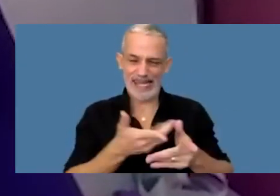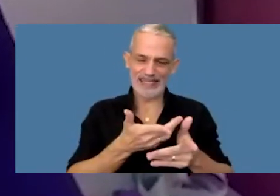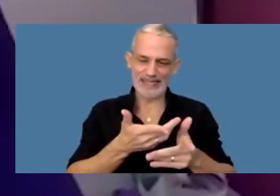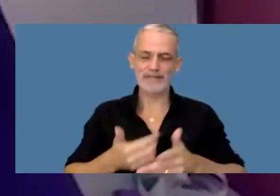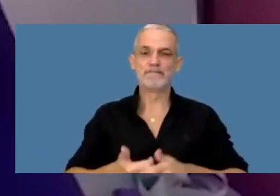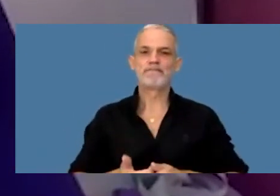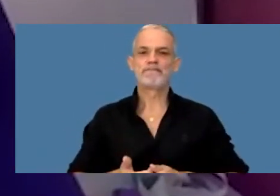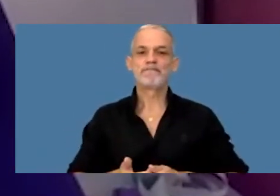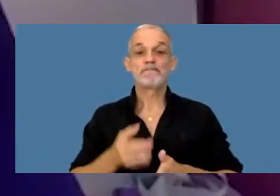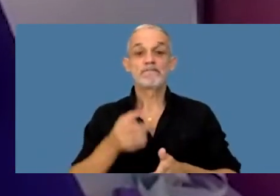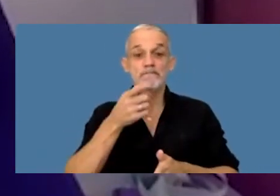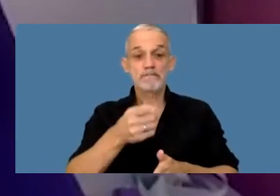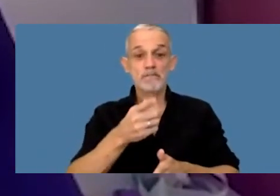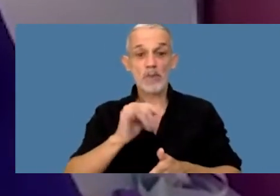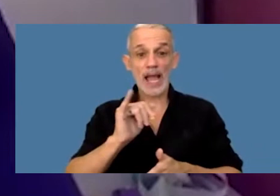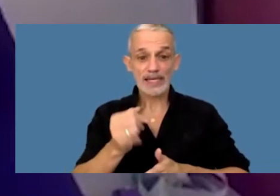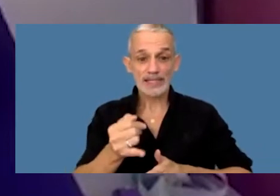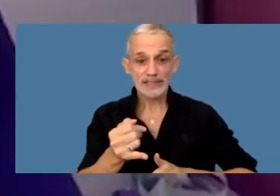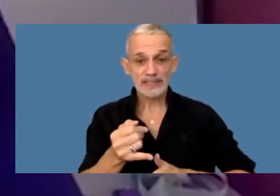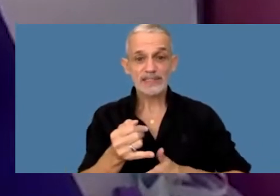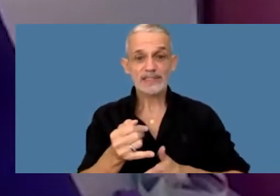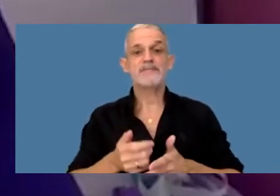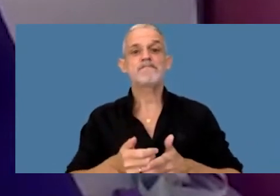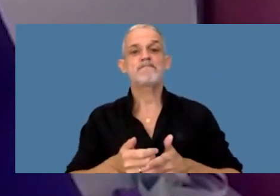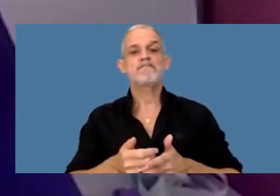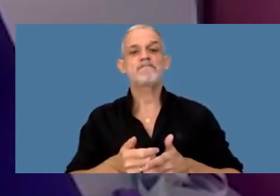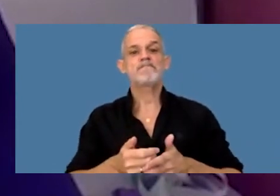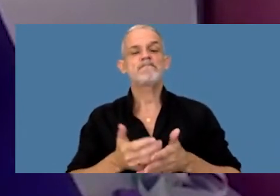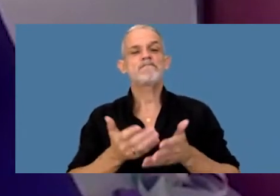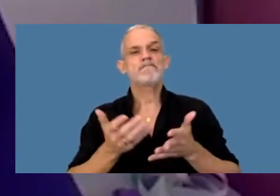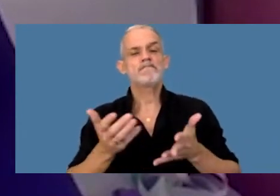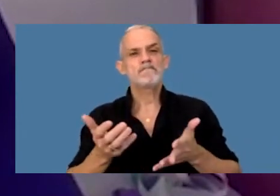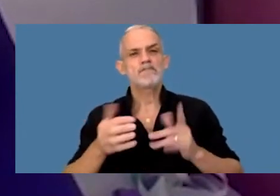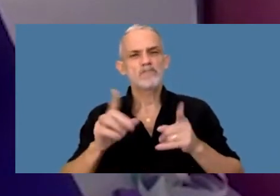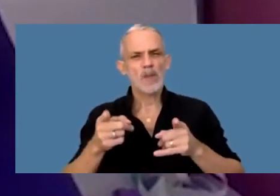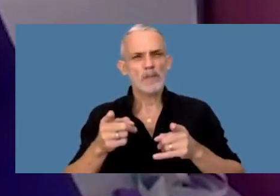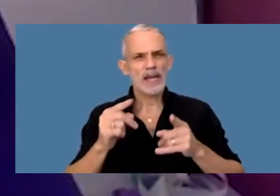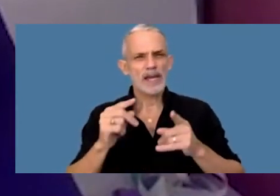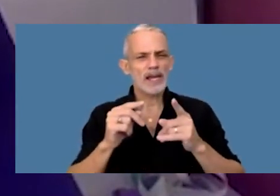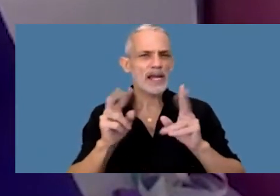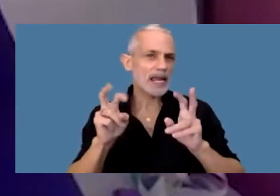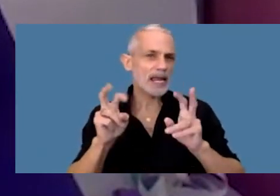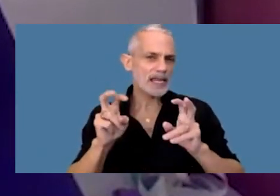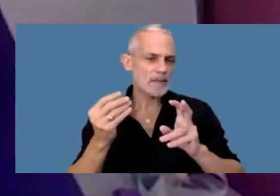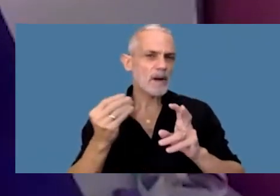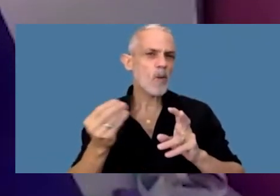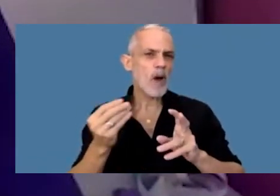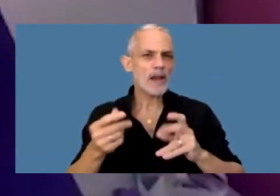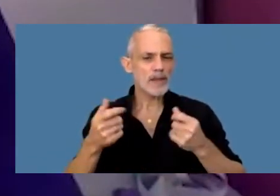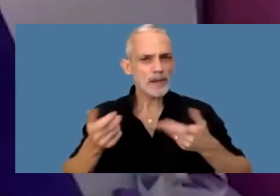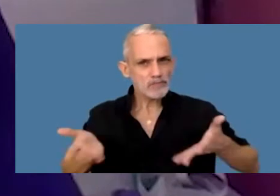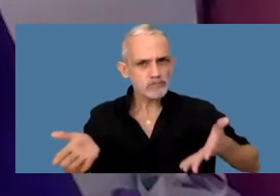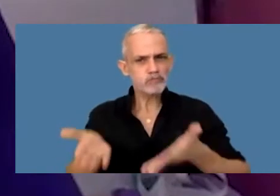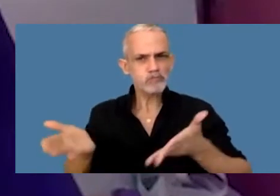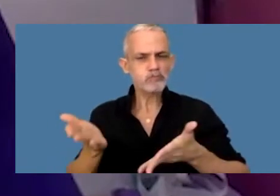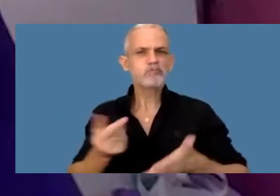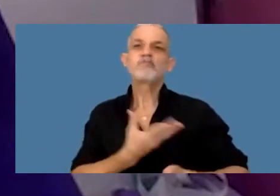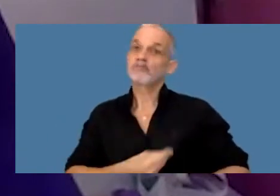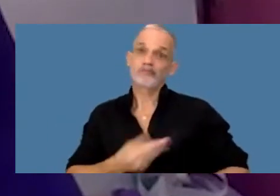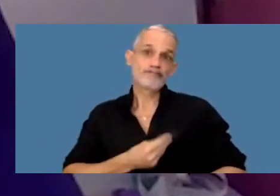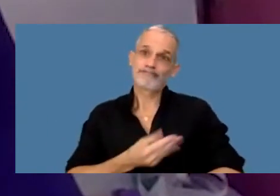Bueno, tiene el derecho a poder estar con su bebé durante toda la permanencia del en